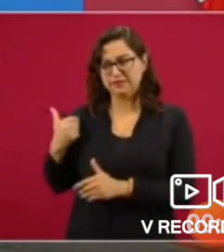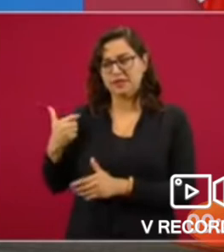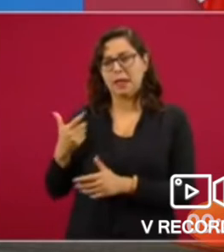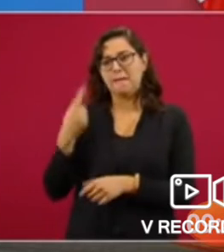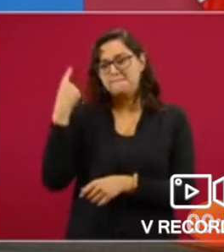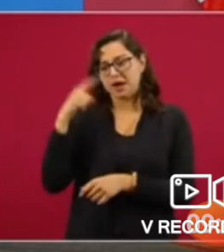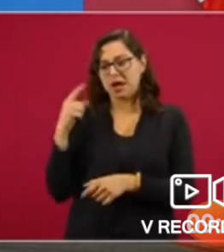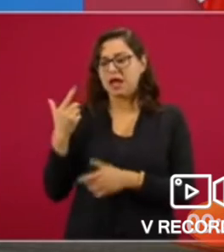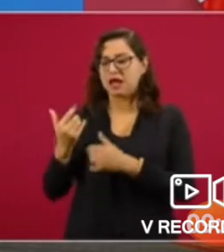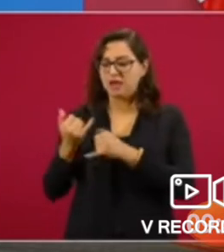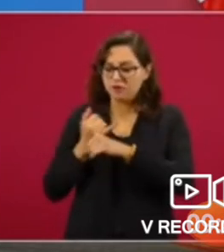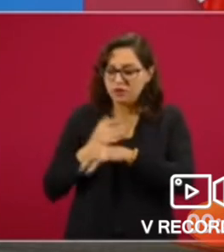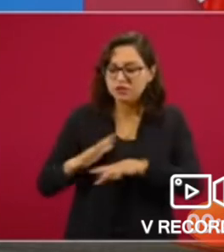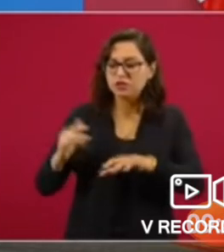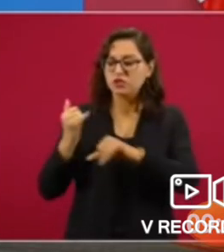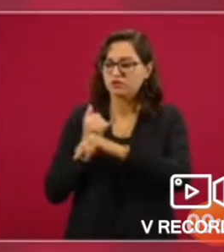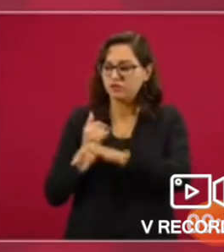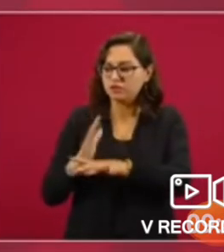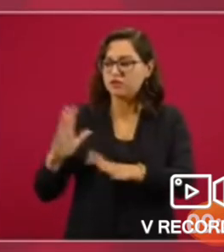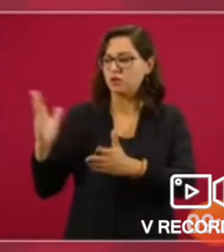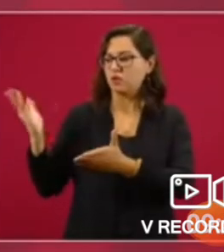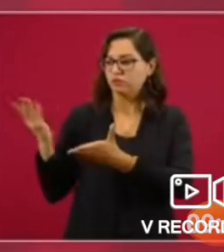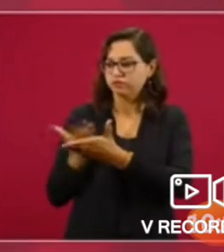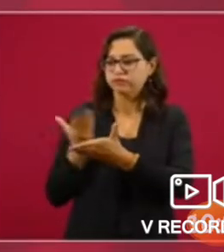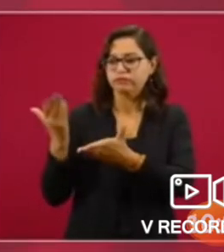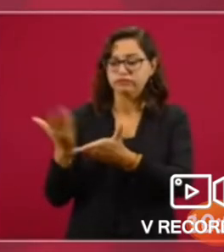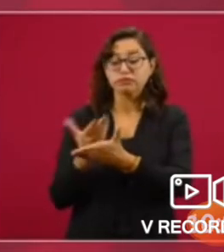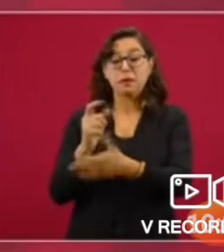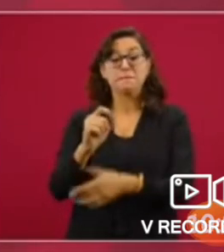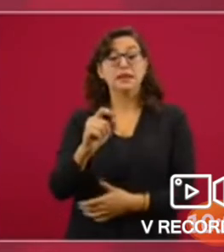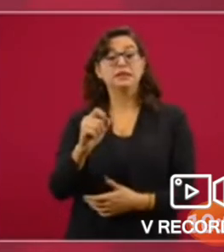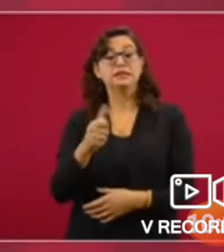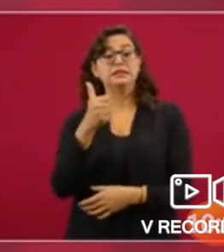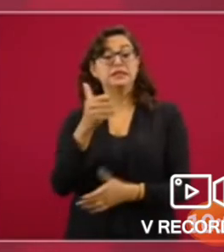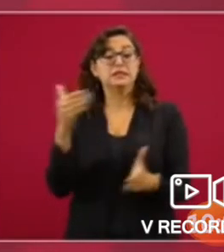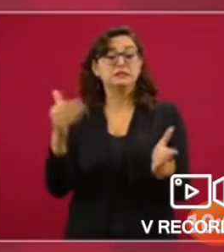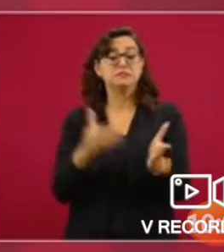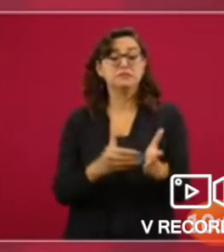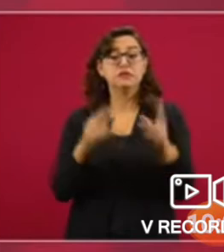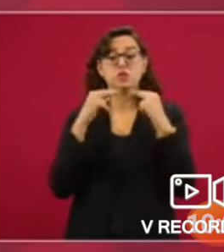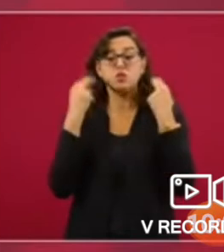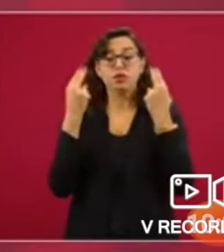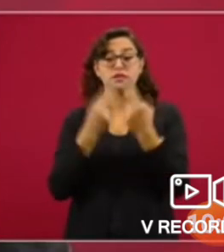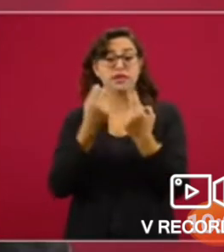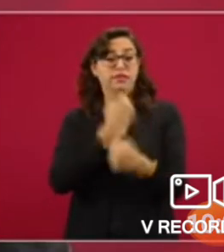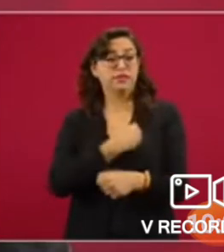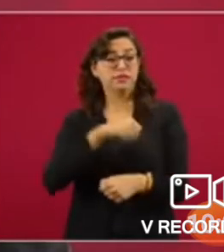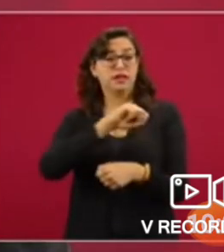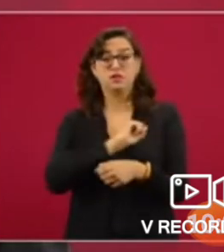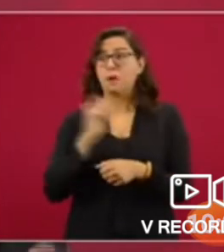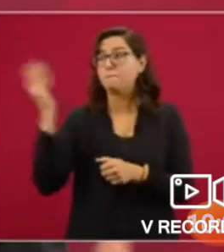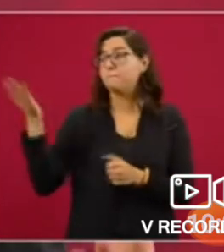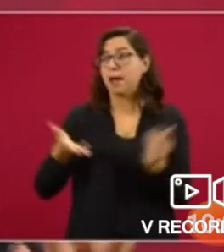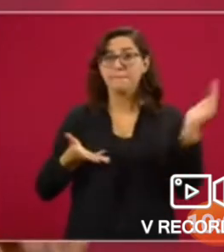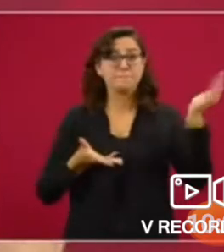proceso de flujo de información desde las más de 26,000 unidades de salud, donde se identifican a los casos de